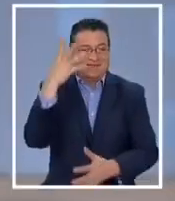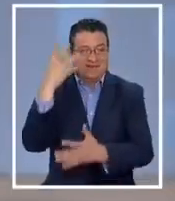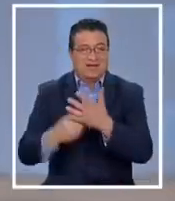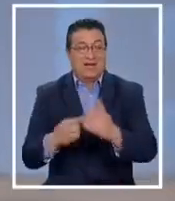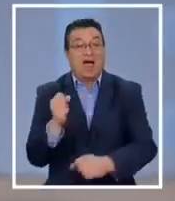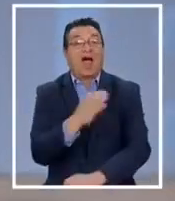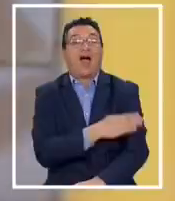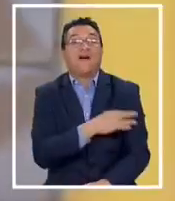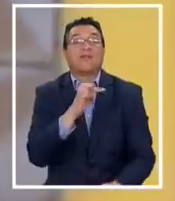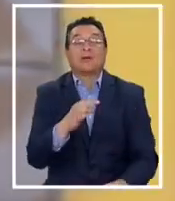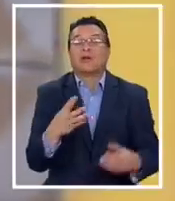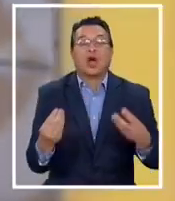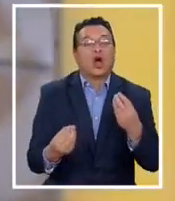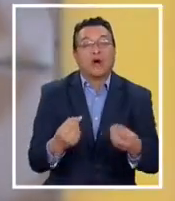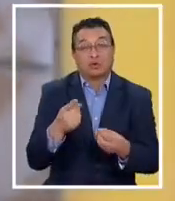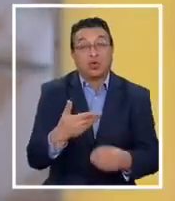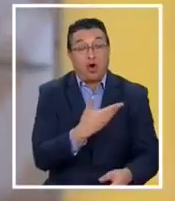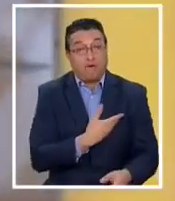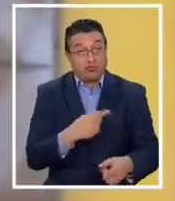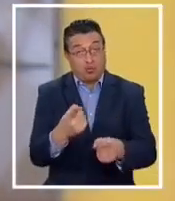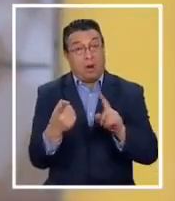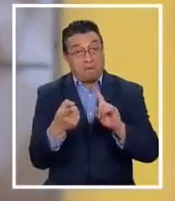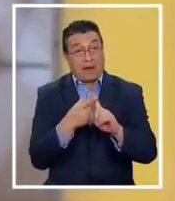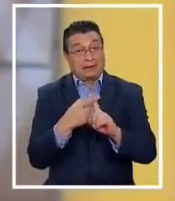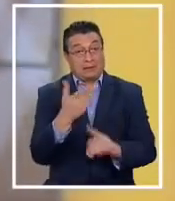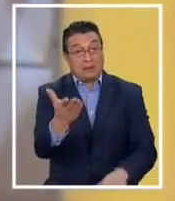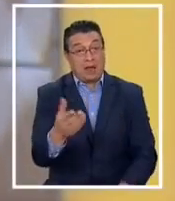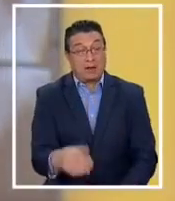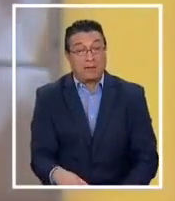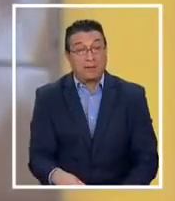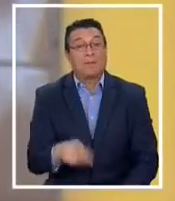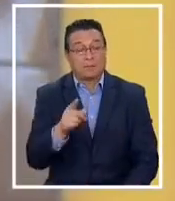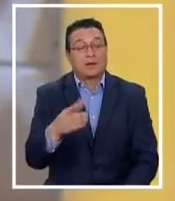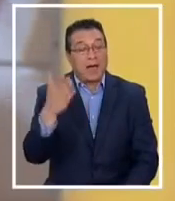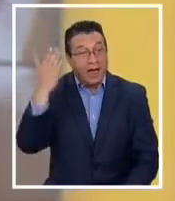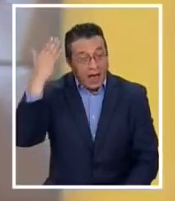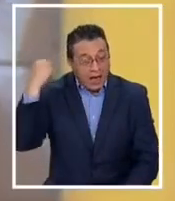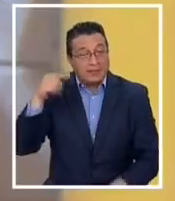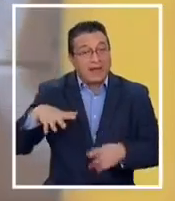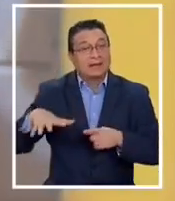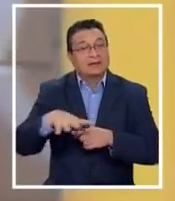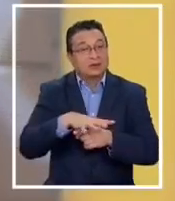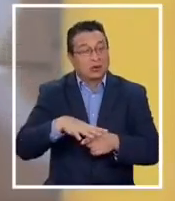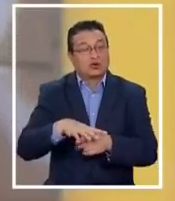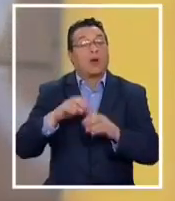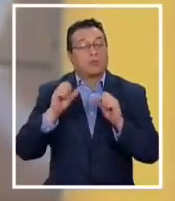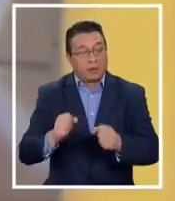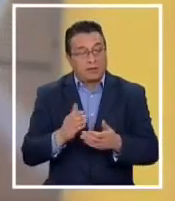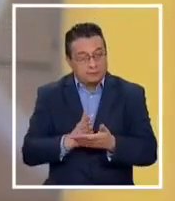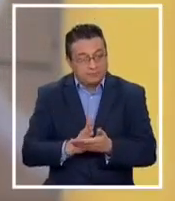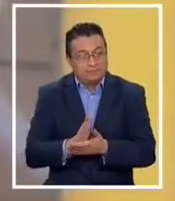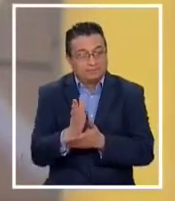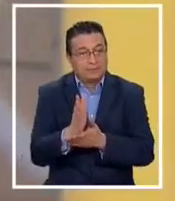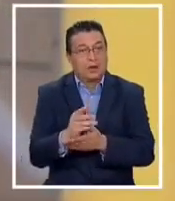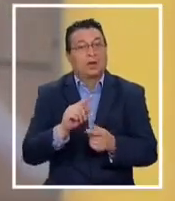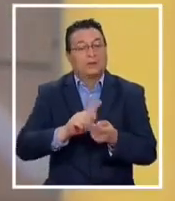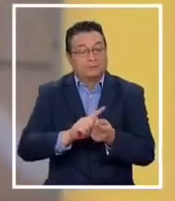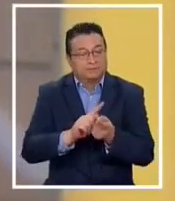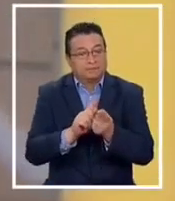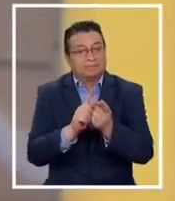ese gobierno que participó en esa materia yo creo que en ese minuto las condiciones que habían estaban para iniciar un proceso de transición